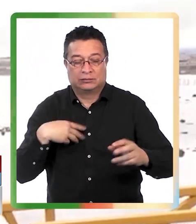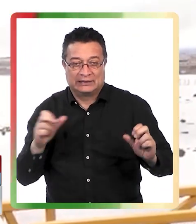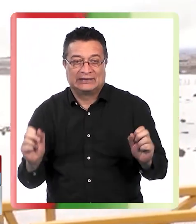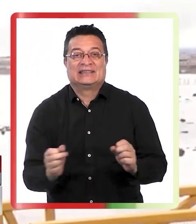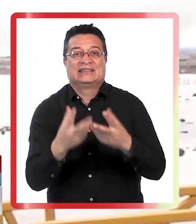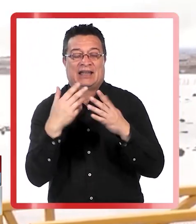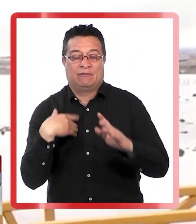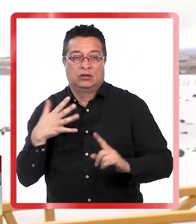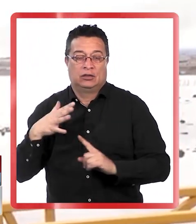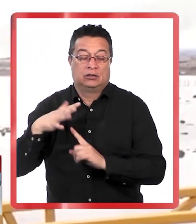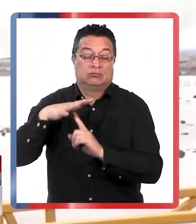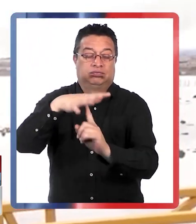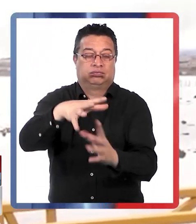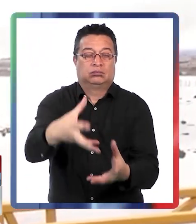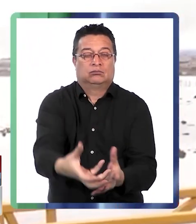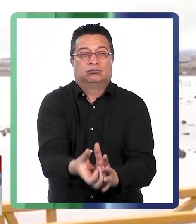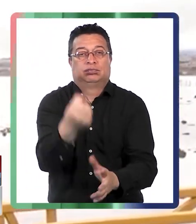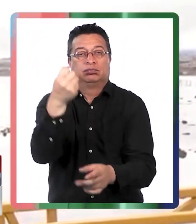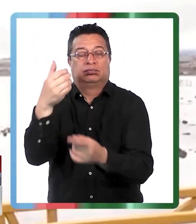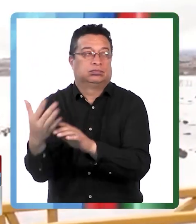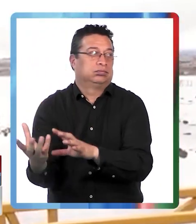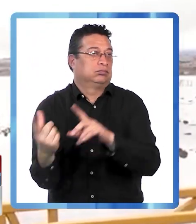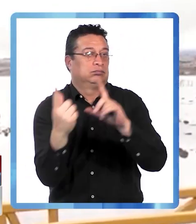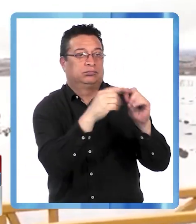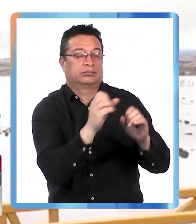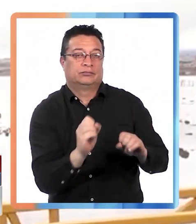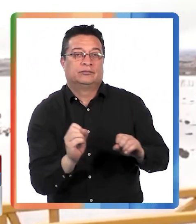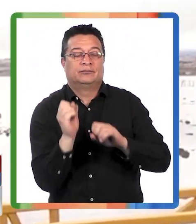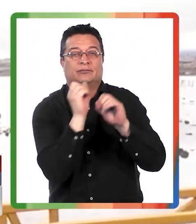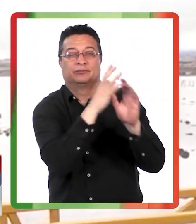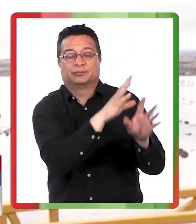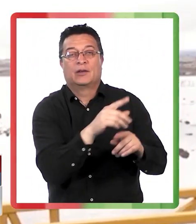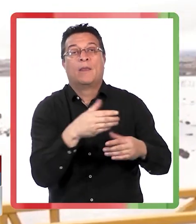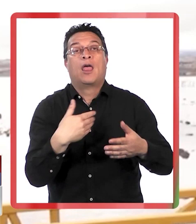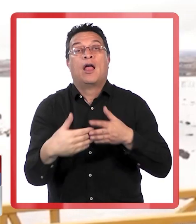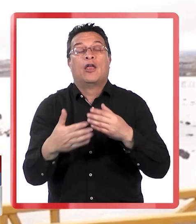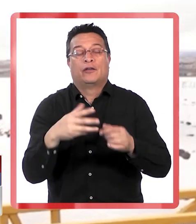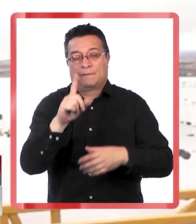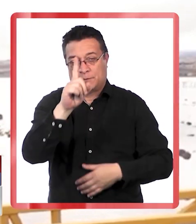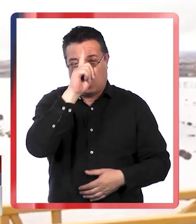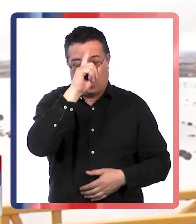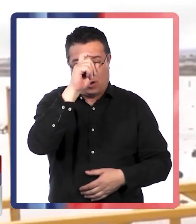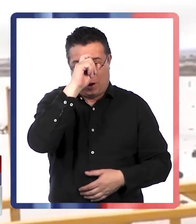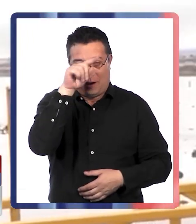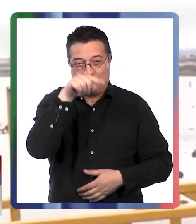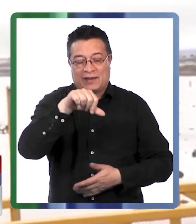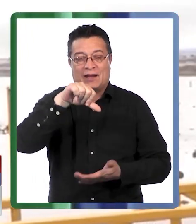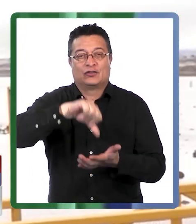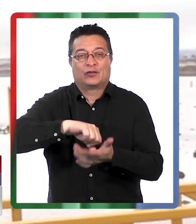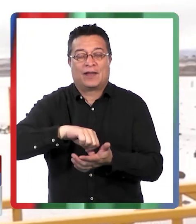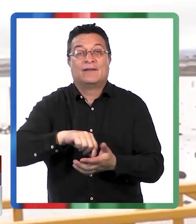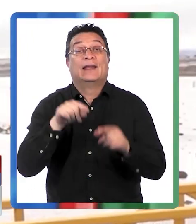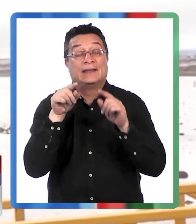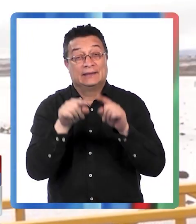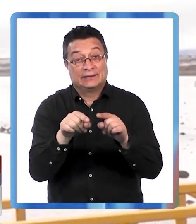posteriormente aeroevacuada a través del helicóptero y desplazada al hospital de la ciudad. Es parte